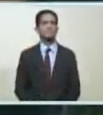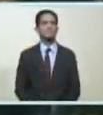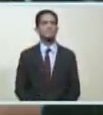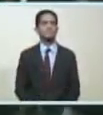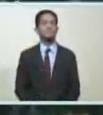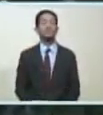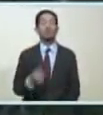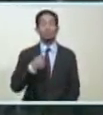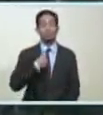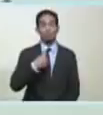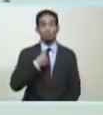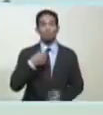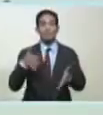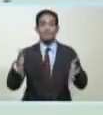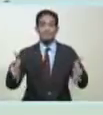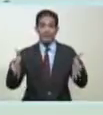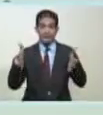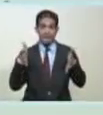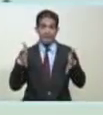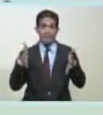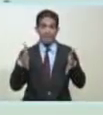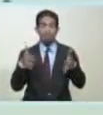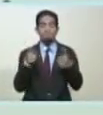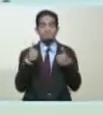Yo he ganado en buena lid.